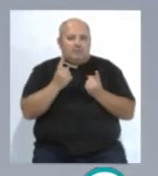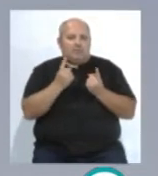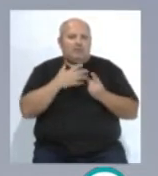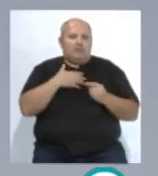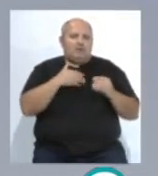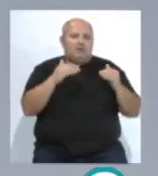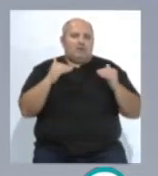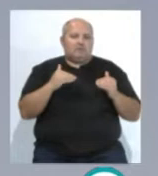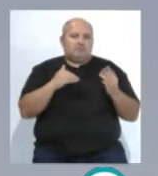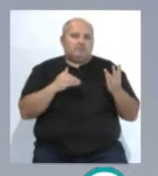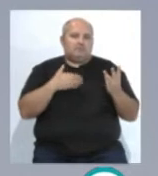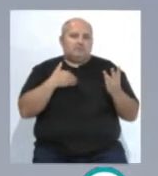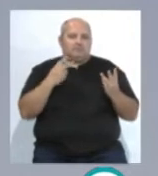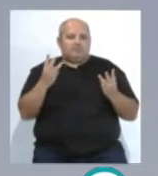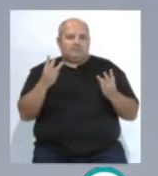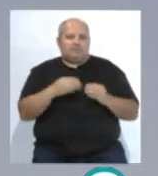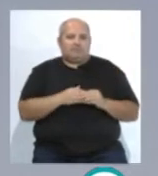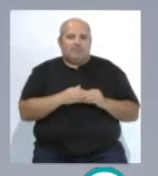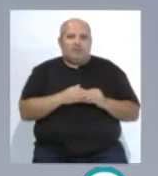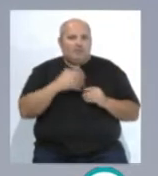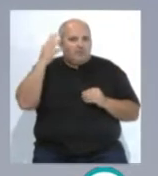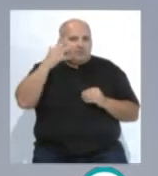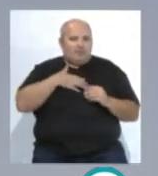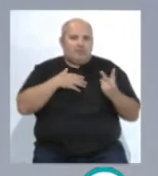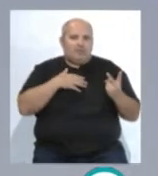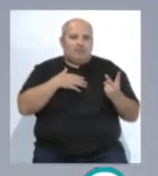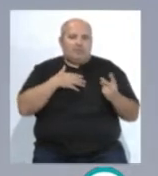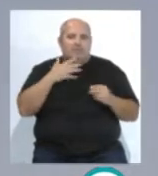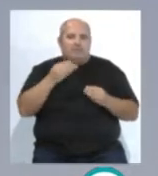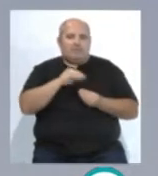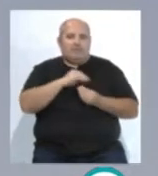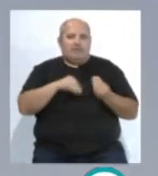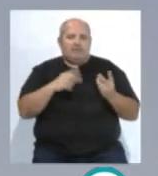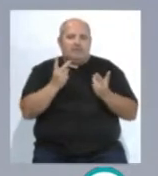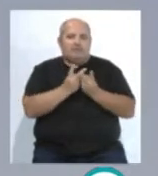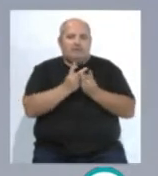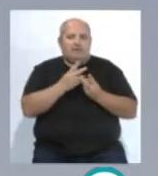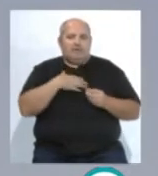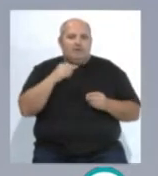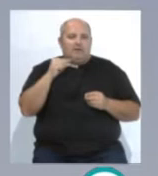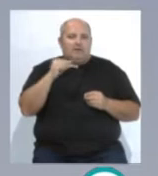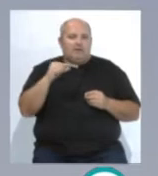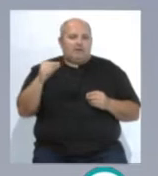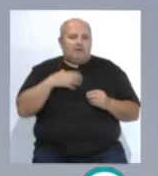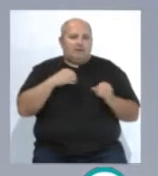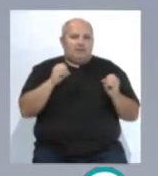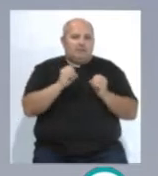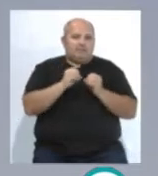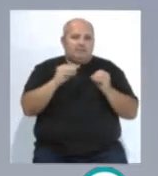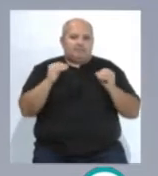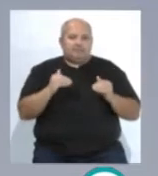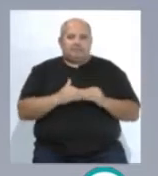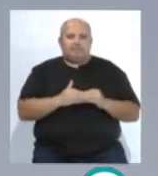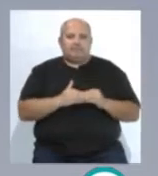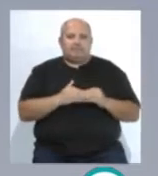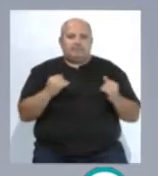Nasti de Tarragona 3, Elche 3, Osasuna 2, Las Palmas 2, Sporting de Gijón 0, Albacete 2